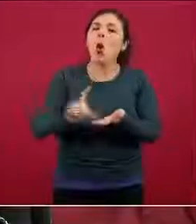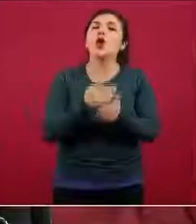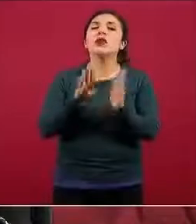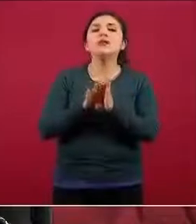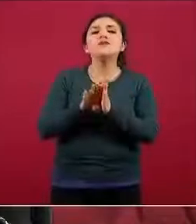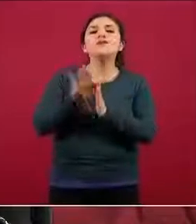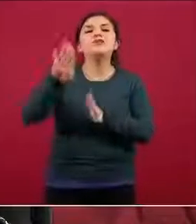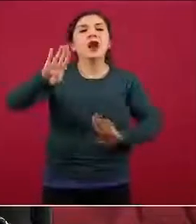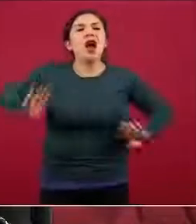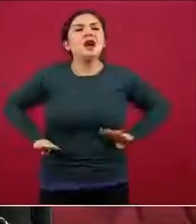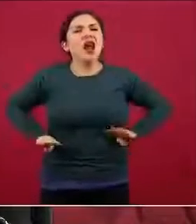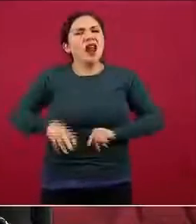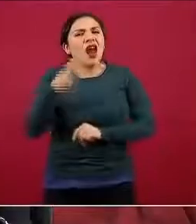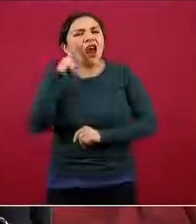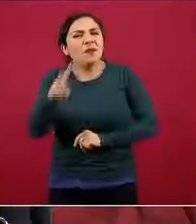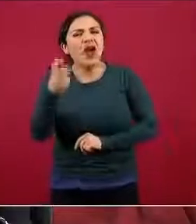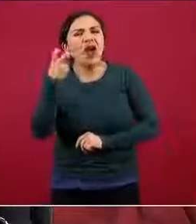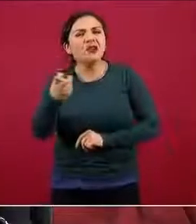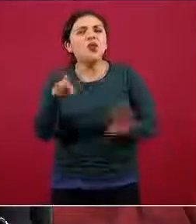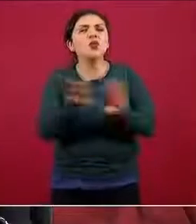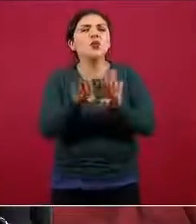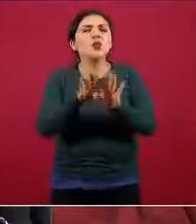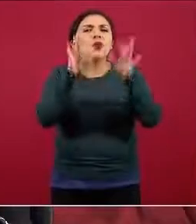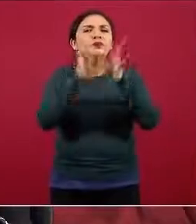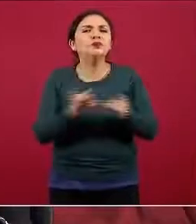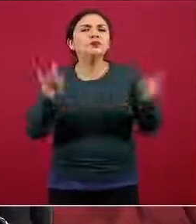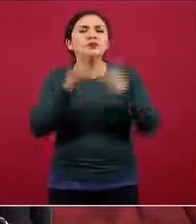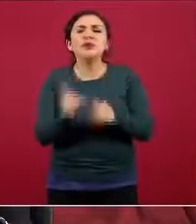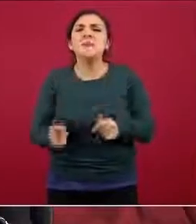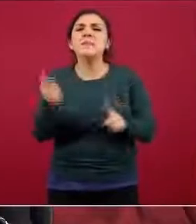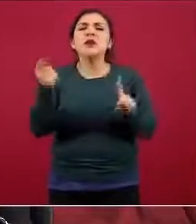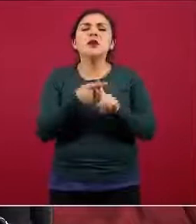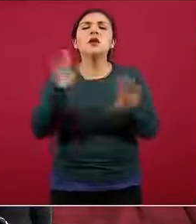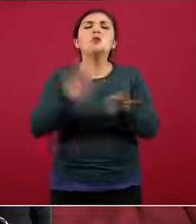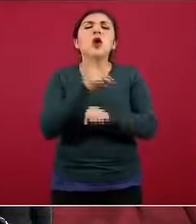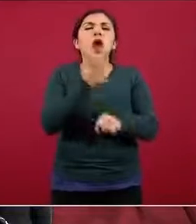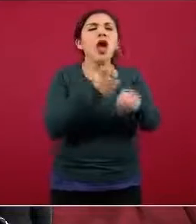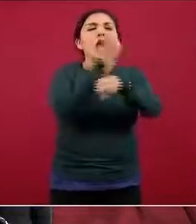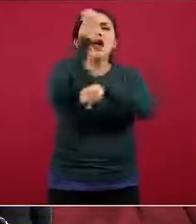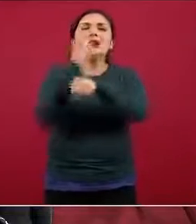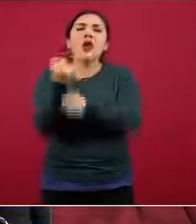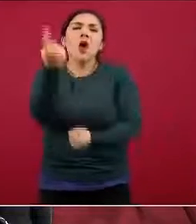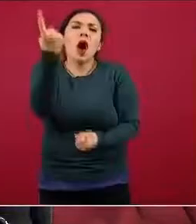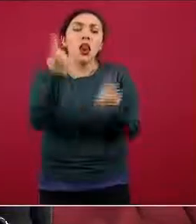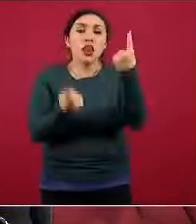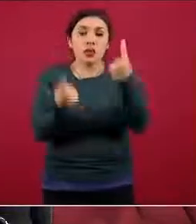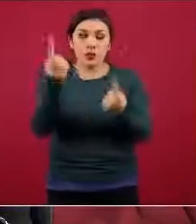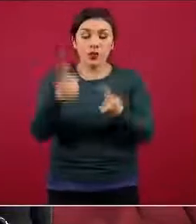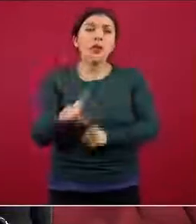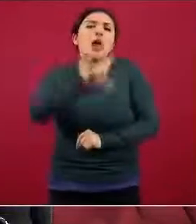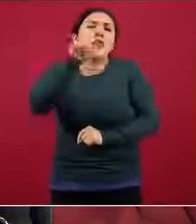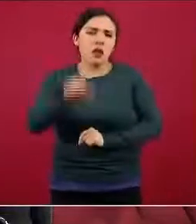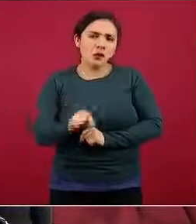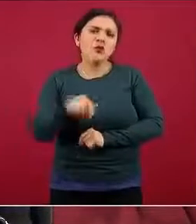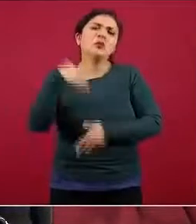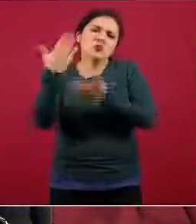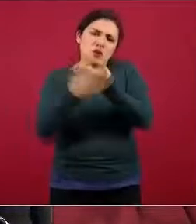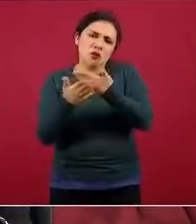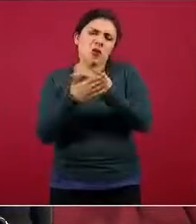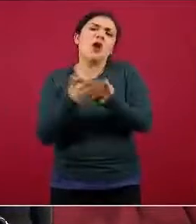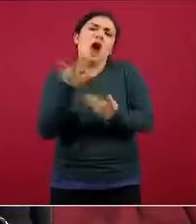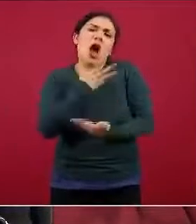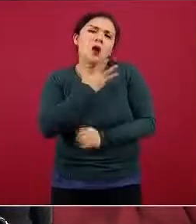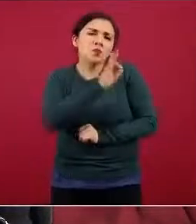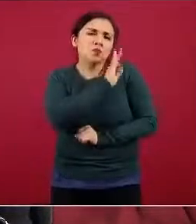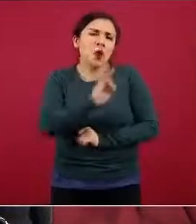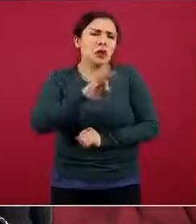rebrote caracterizado principalmente o explicado principalmente por algunas entidades federativas, ¿no? Ya tendremos oportunidad, es